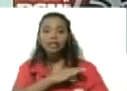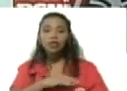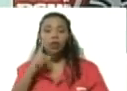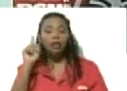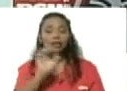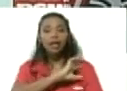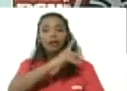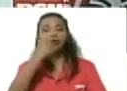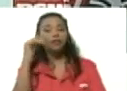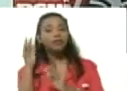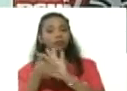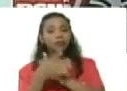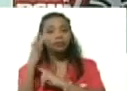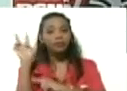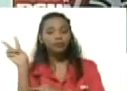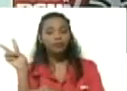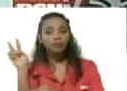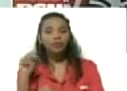Hotel Penélope, el señor